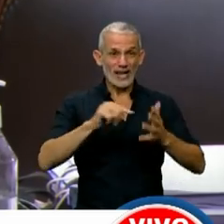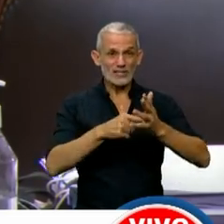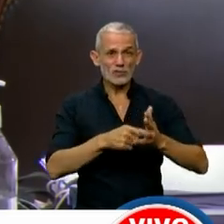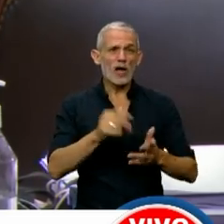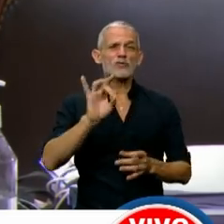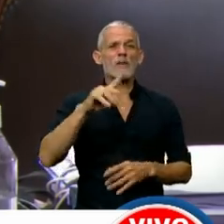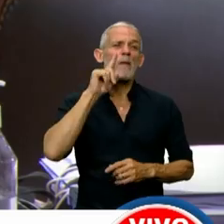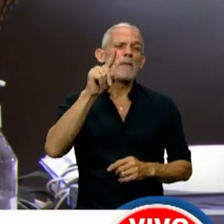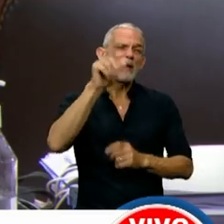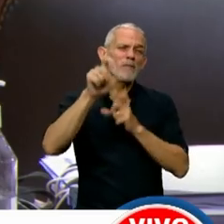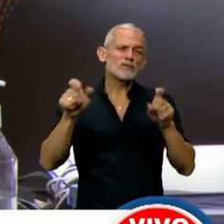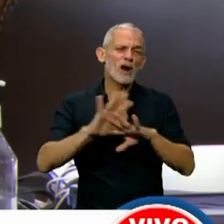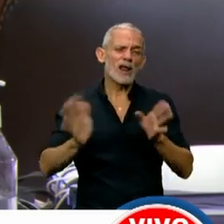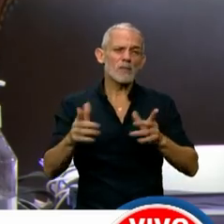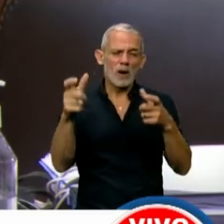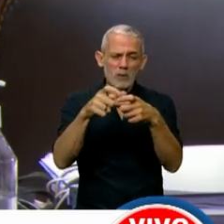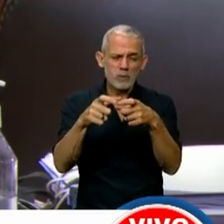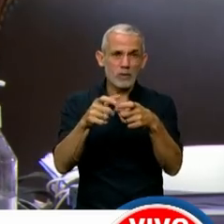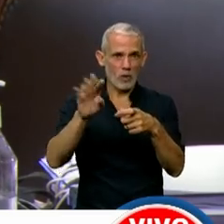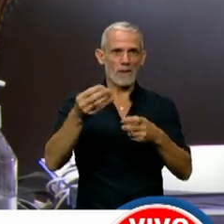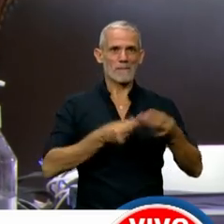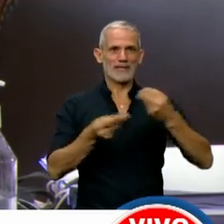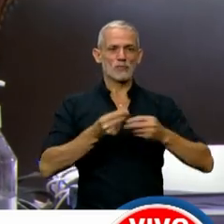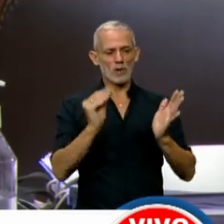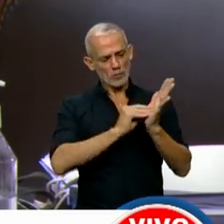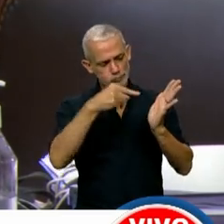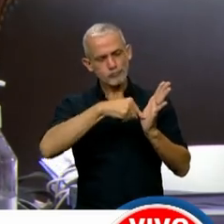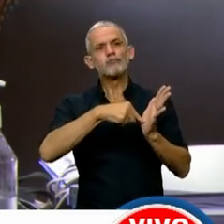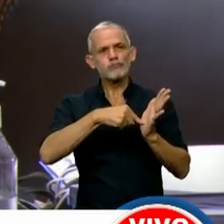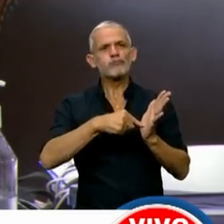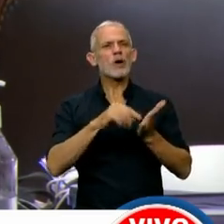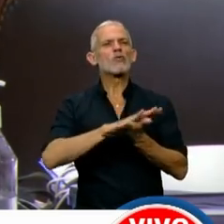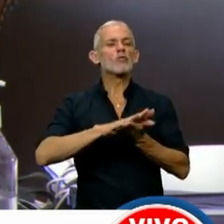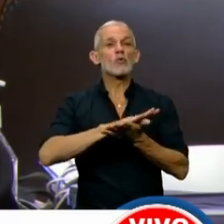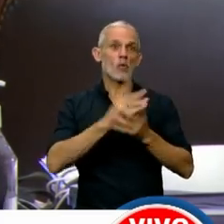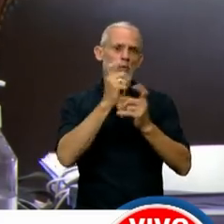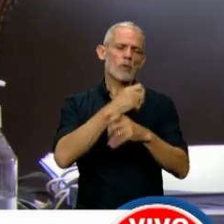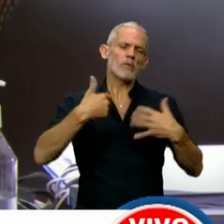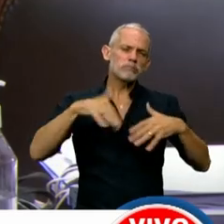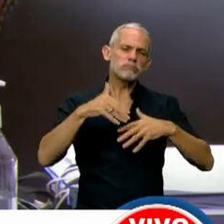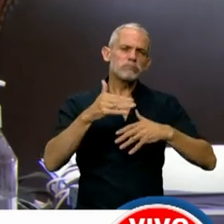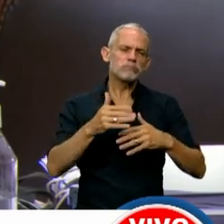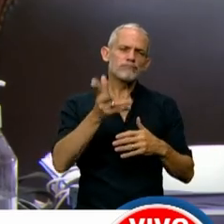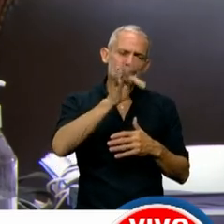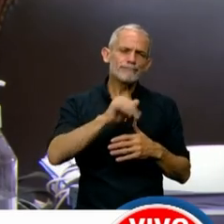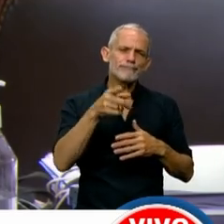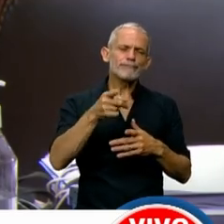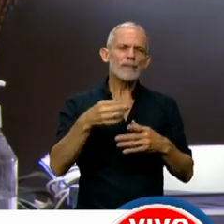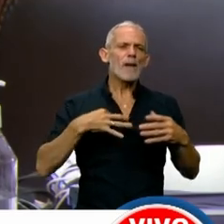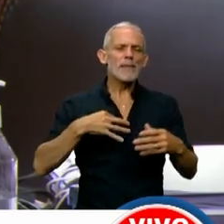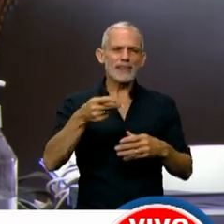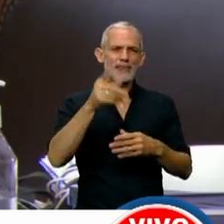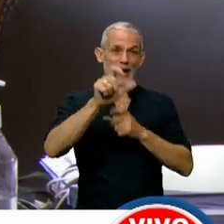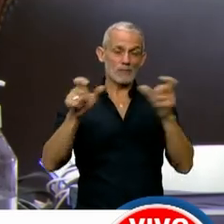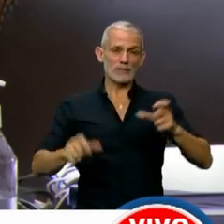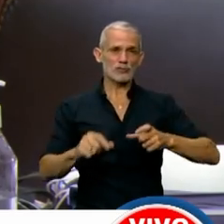tenía solo 1000 habitantes hoy este presupuesto trae una solución un problema que afecta el día a día de este sector de la población